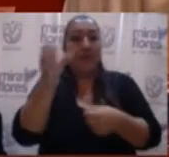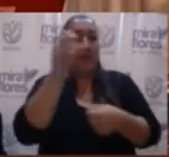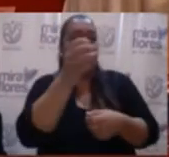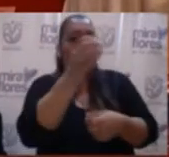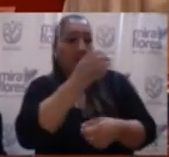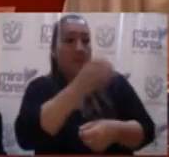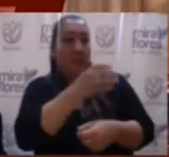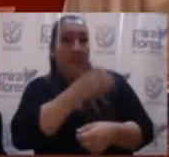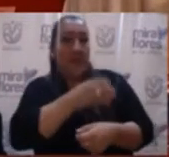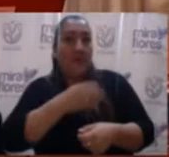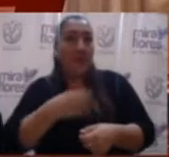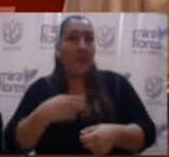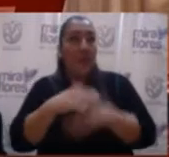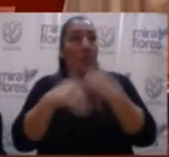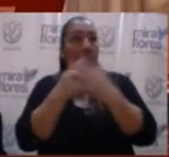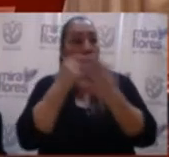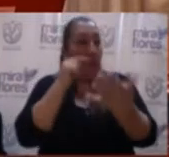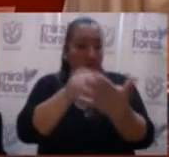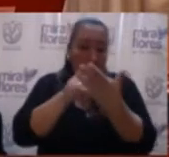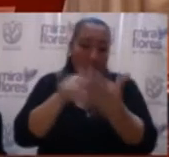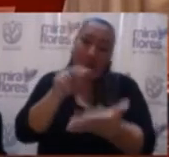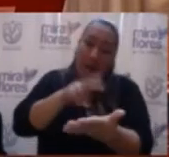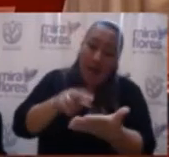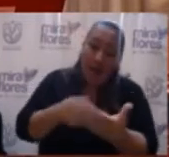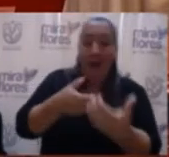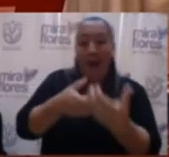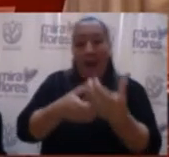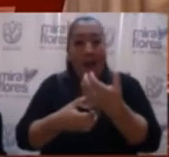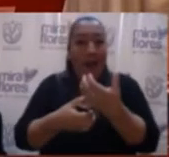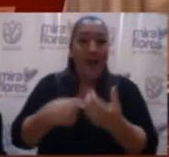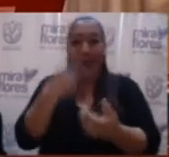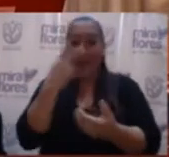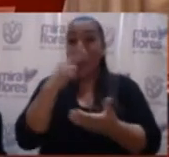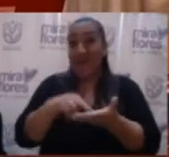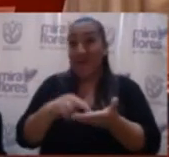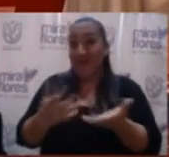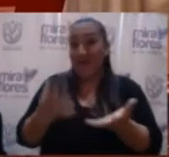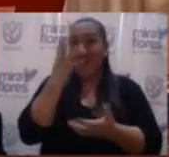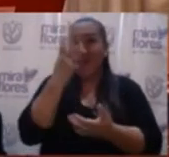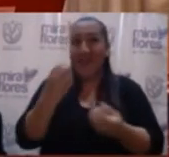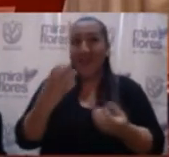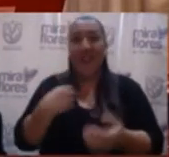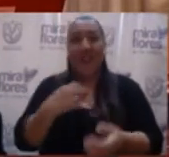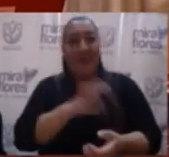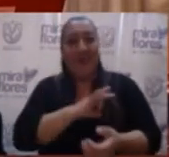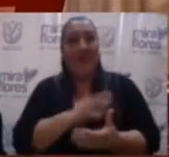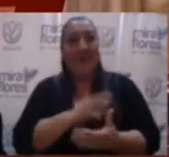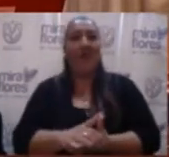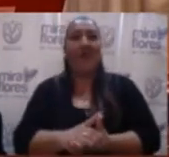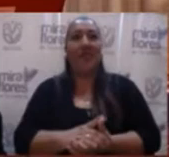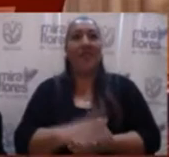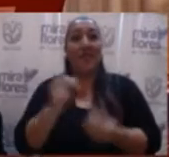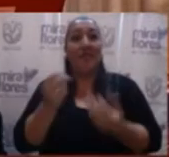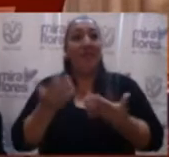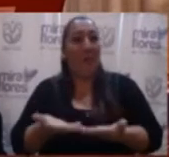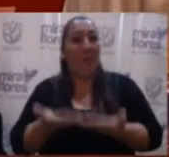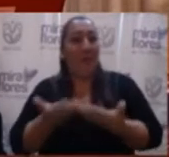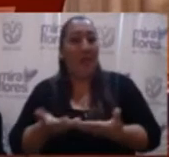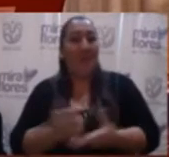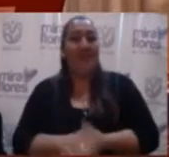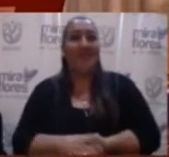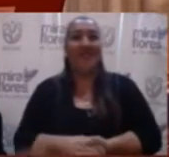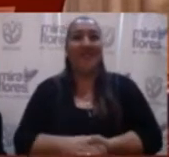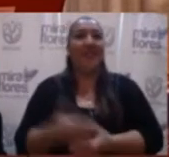por las manos de todos ustedes para que puedan aquilatarlo. Es un premio que además tiene literalmente peso.